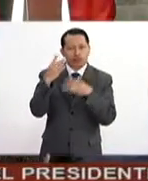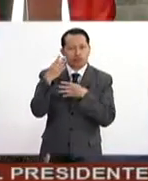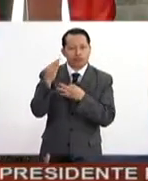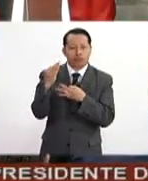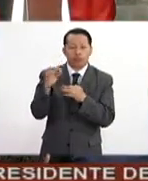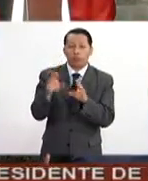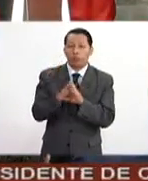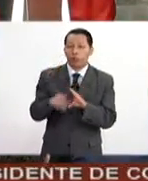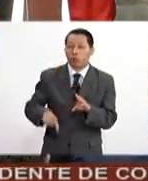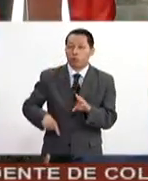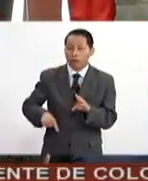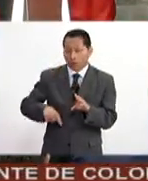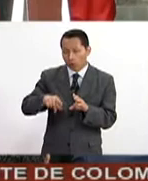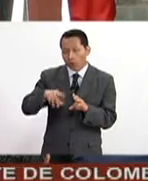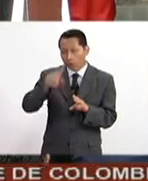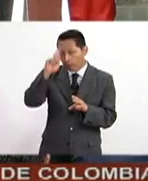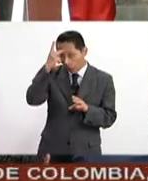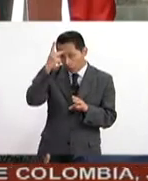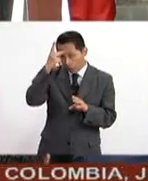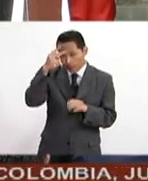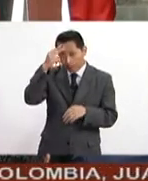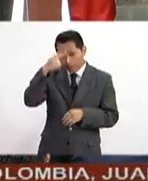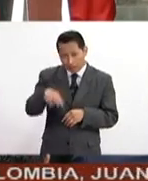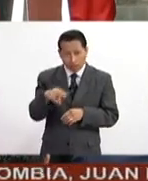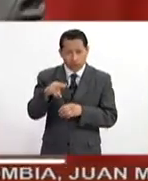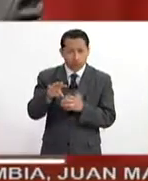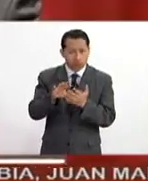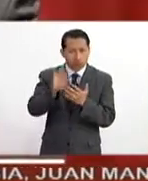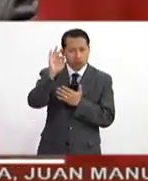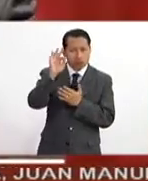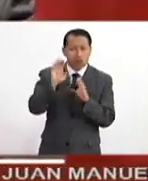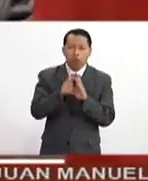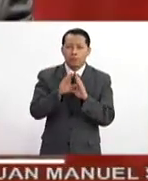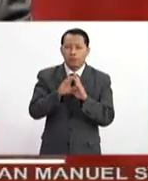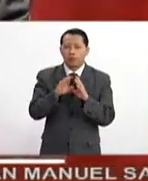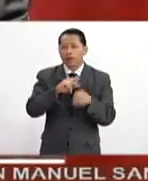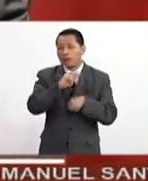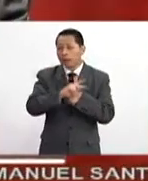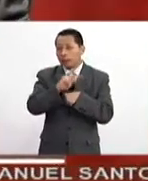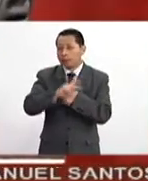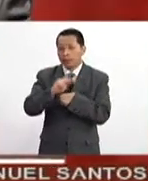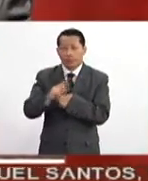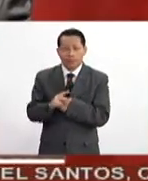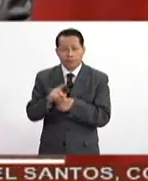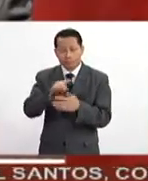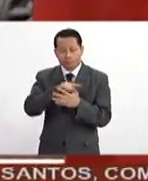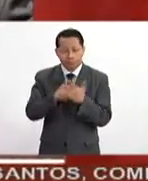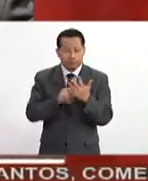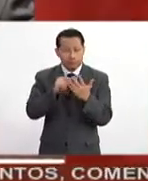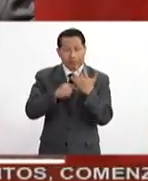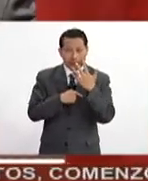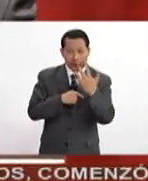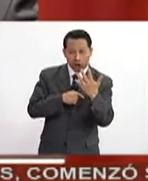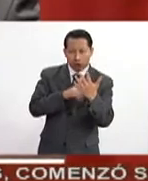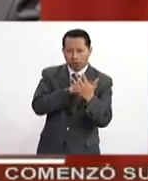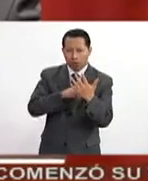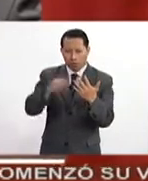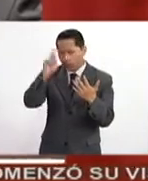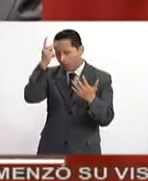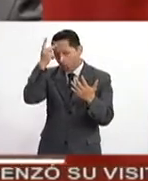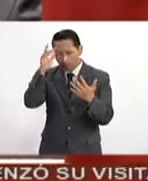Polonia haya seleccionado a México como uno de los 5 mercados prioritarios que Polonia